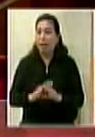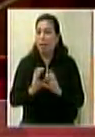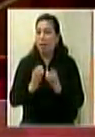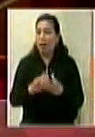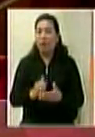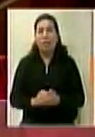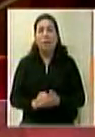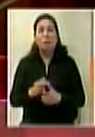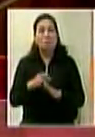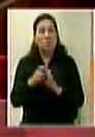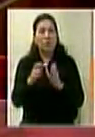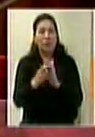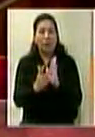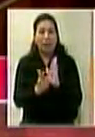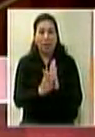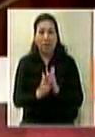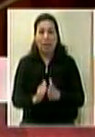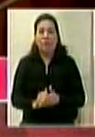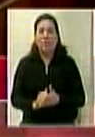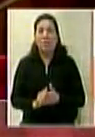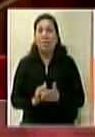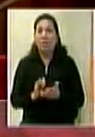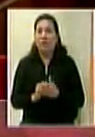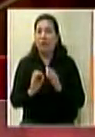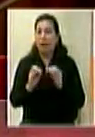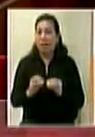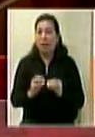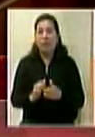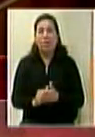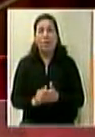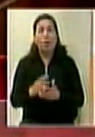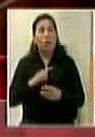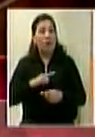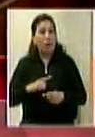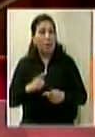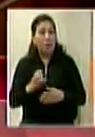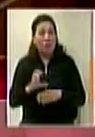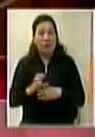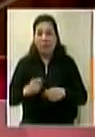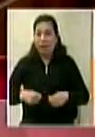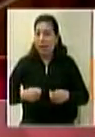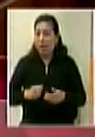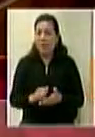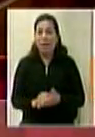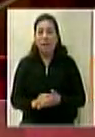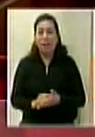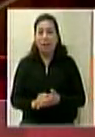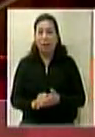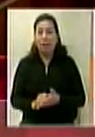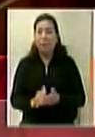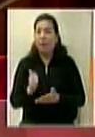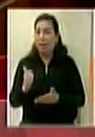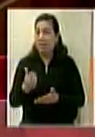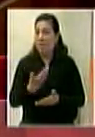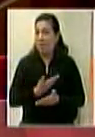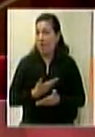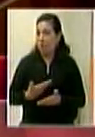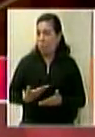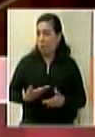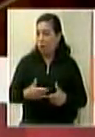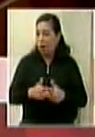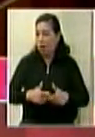la República un proyecto de ley que propone designar a un jefe de calidad del gasto en cada gobierno